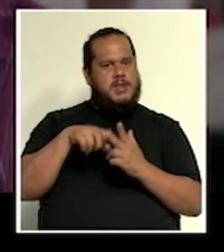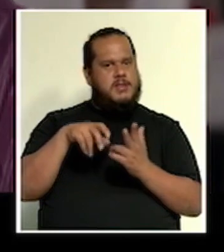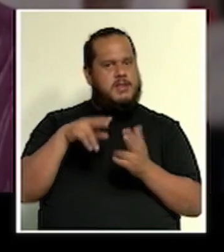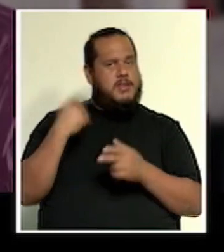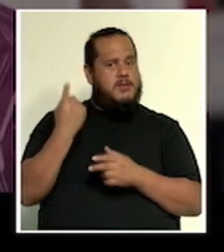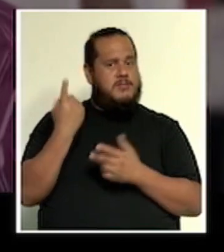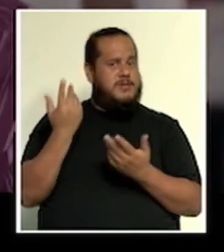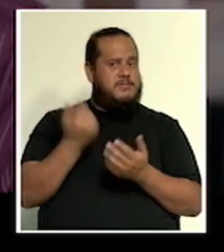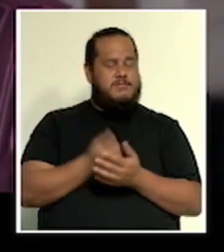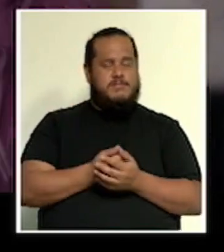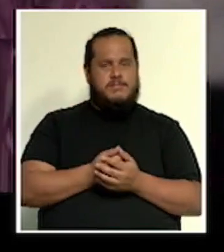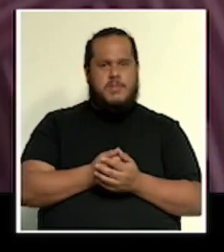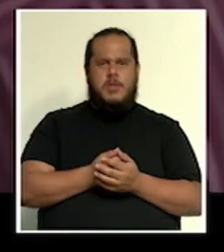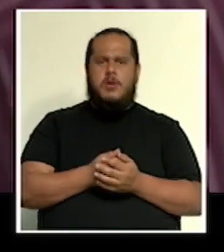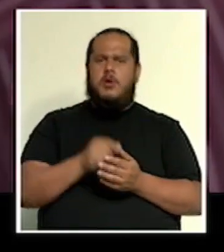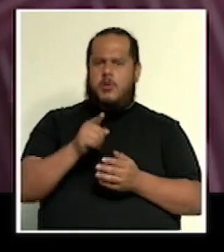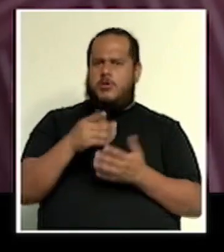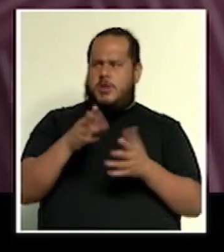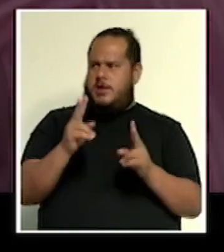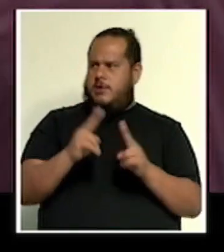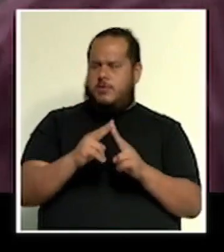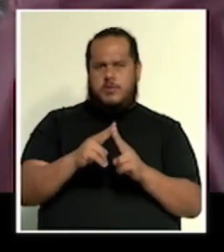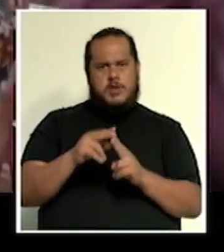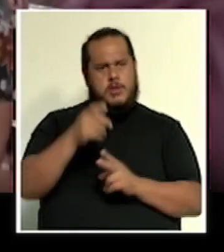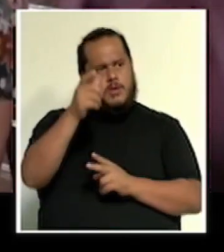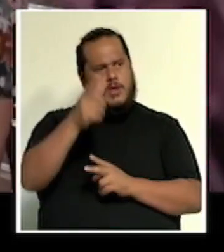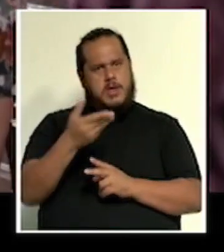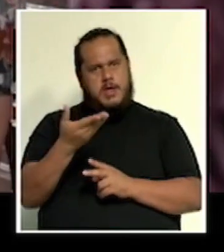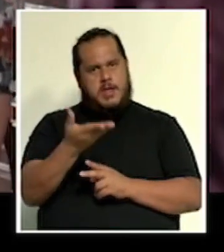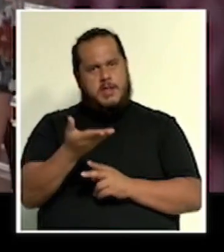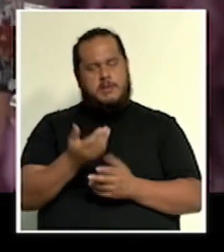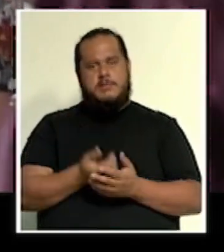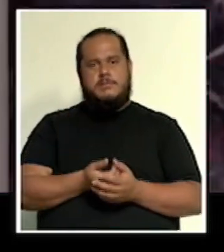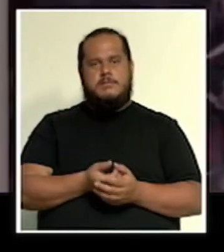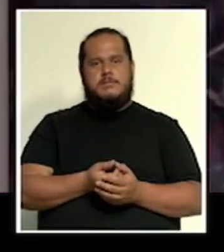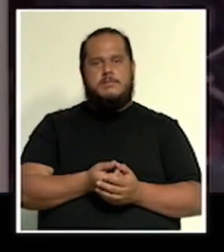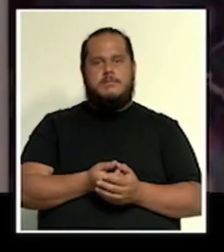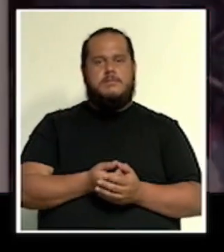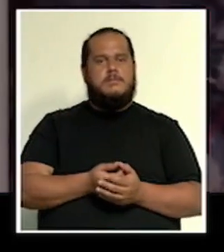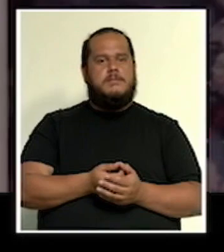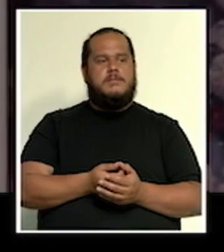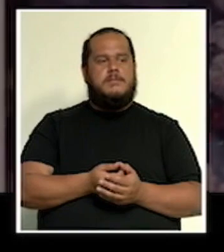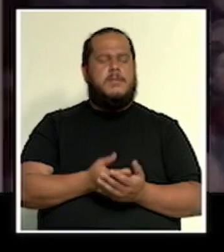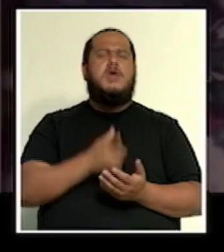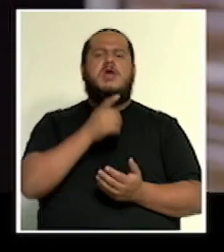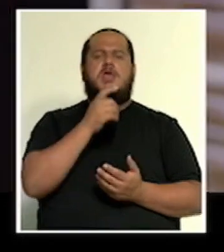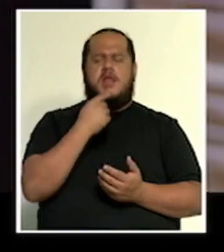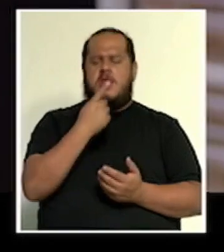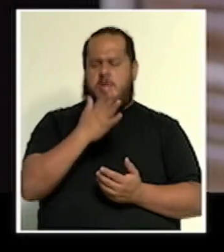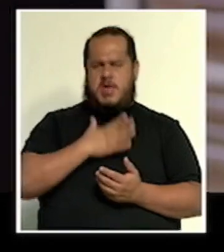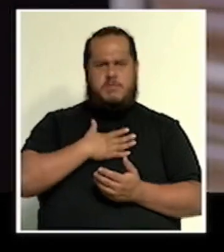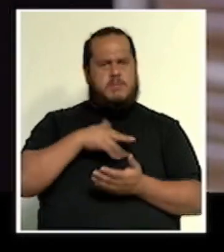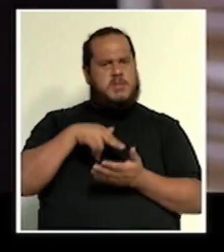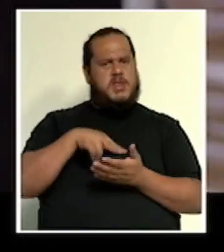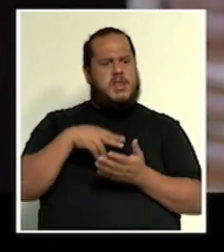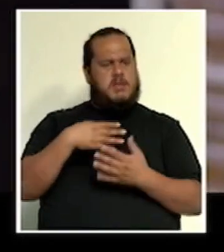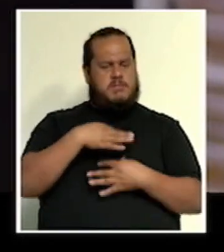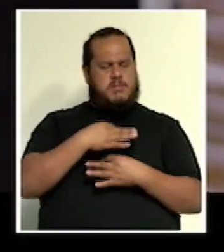para adultos mayores. Eugenio, ¿usted ya conocía de este concurso? No, estoy leyendo. ¿Quién le dijo que a mí me interesa bailar con